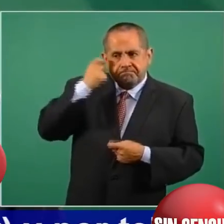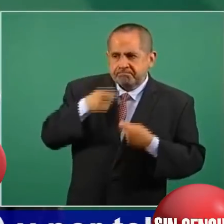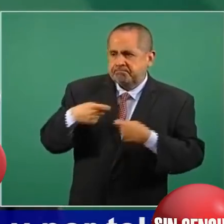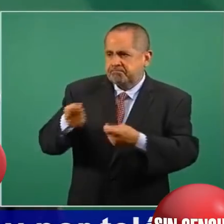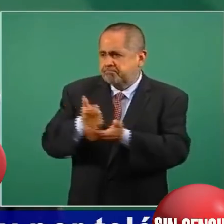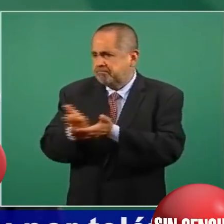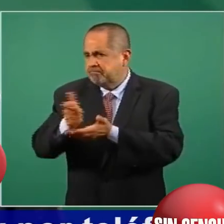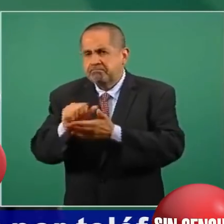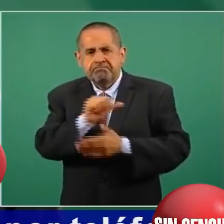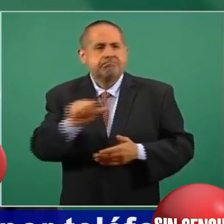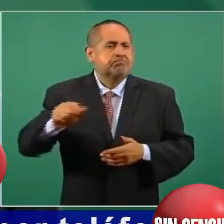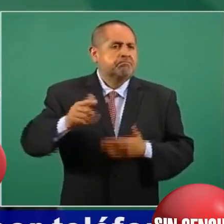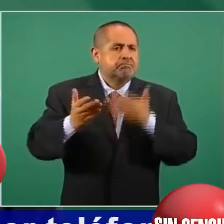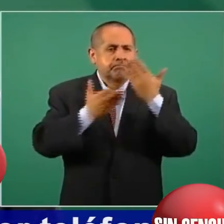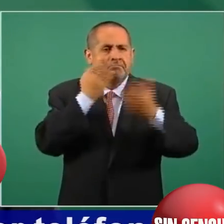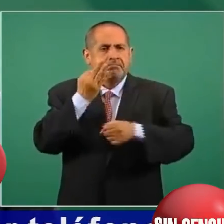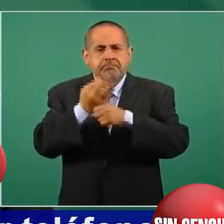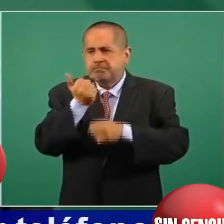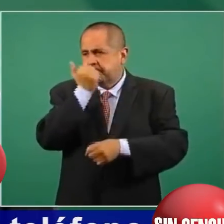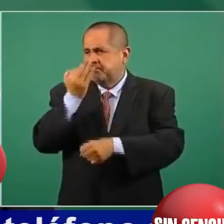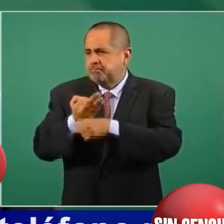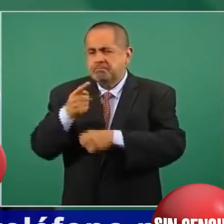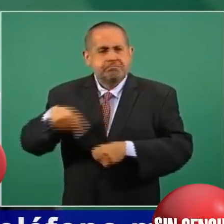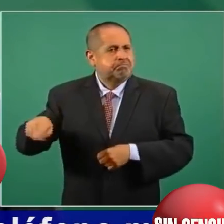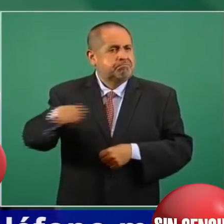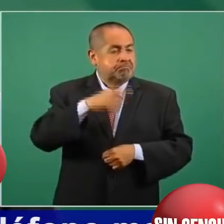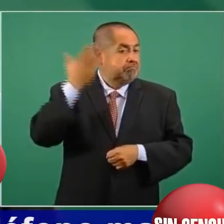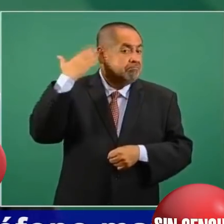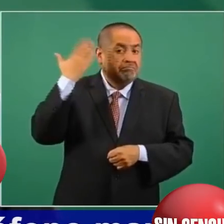estudiantes en el país como ahora.